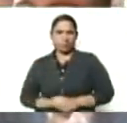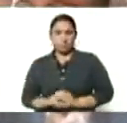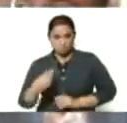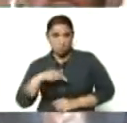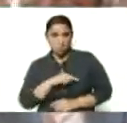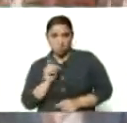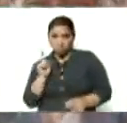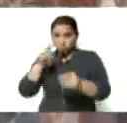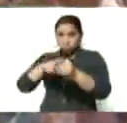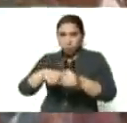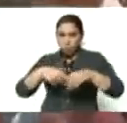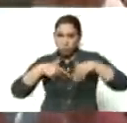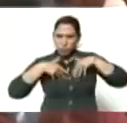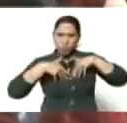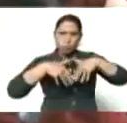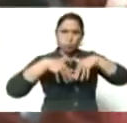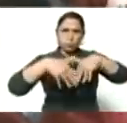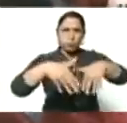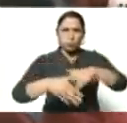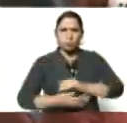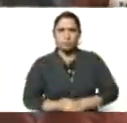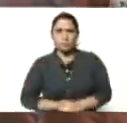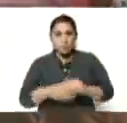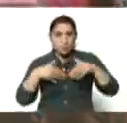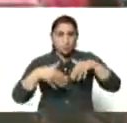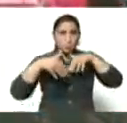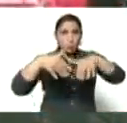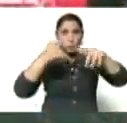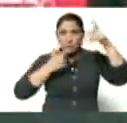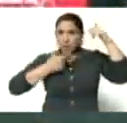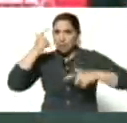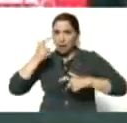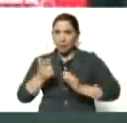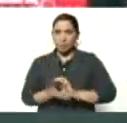Éramos parte de un ejército, el ejército de